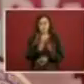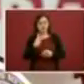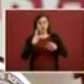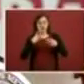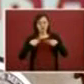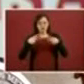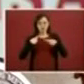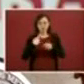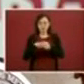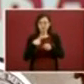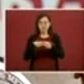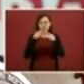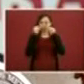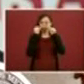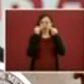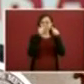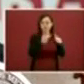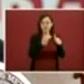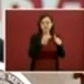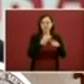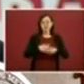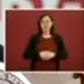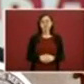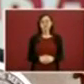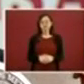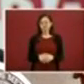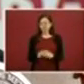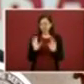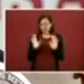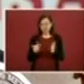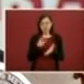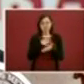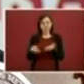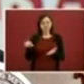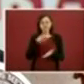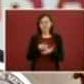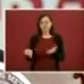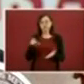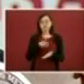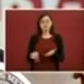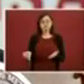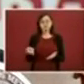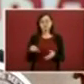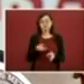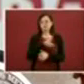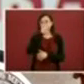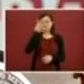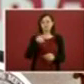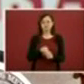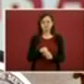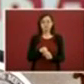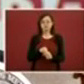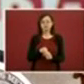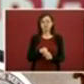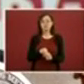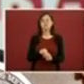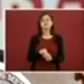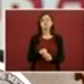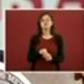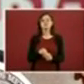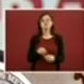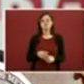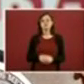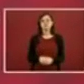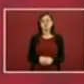de que una vez que esto concluya, bueno, el país pueda retomar un camino de crecimiento, un camino de desarrollo que en este momento por lo menos no